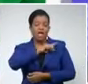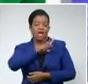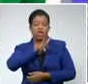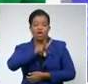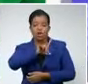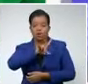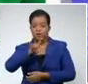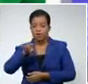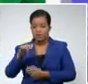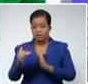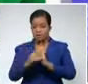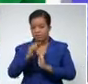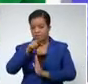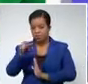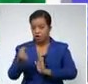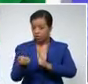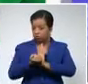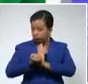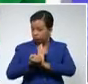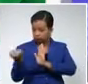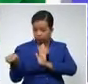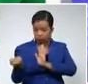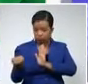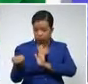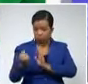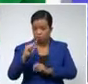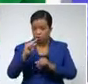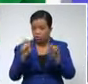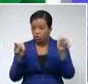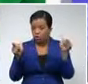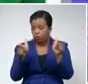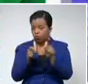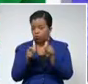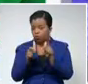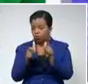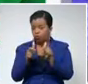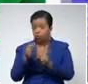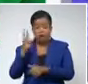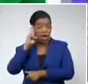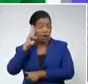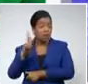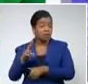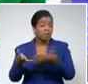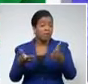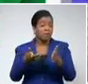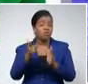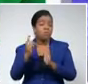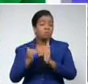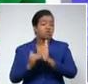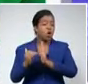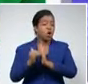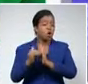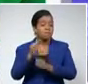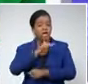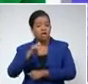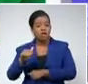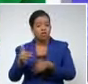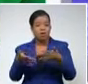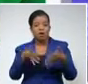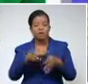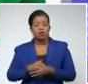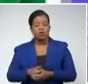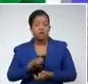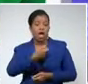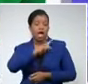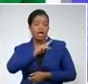299.398 casos que se confirmaron, discretamente inferior. Acuérdate que estábamos en 500.000, un poquito menos, pero ayer fueron